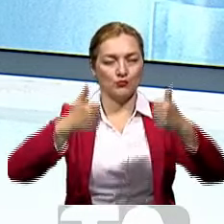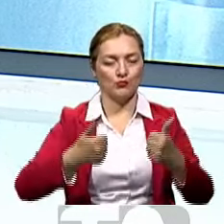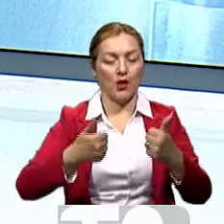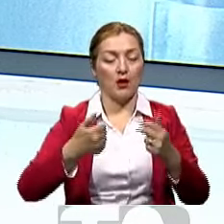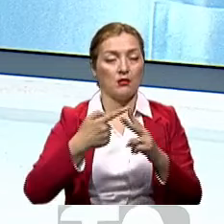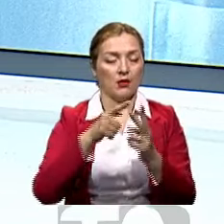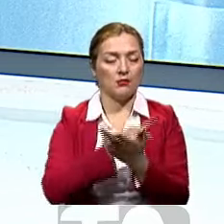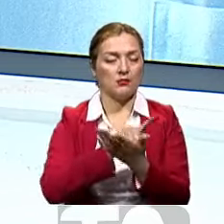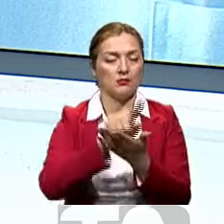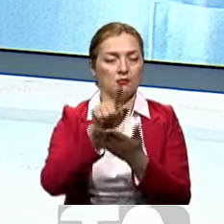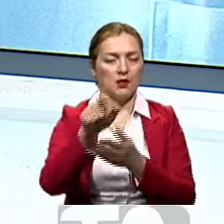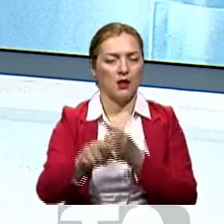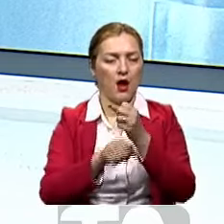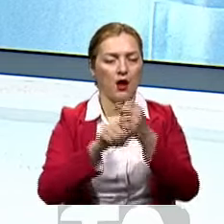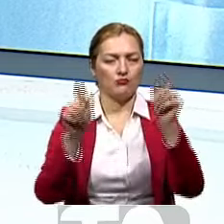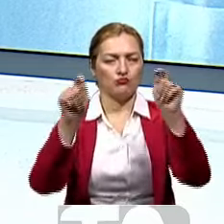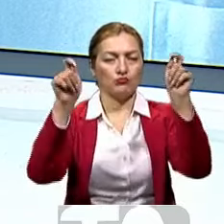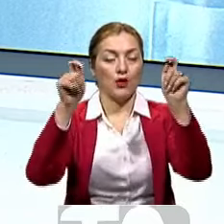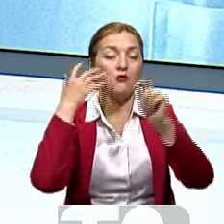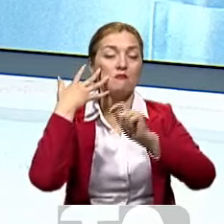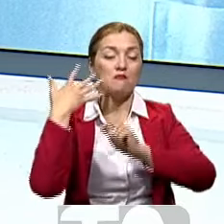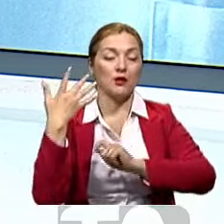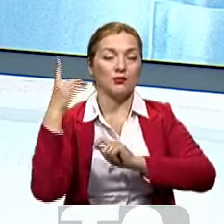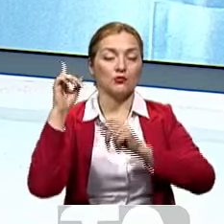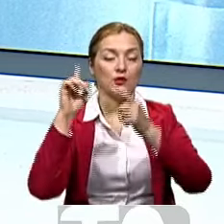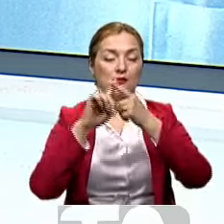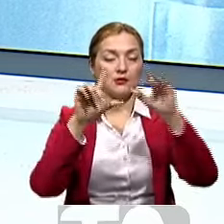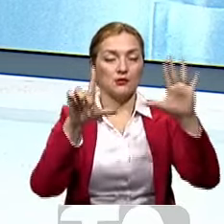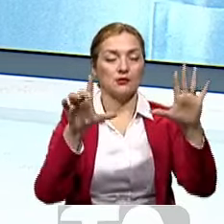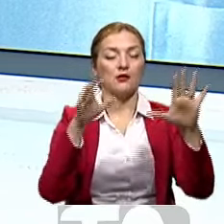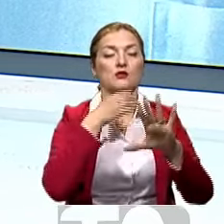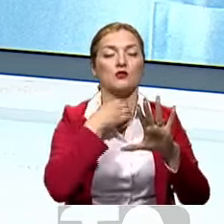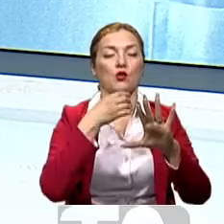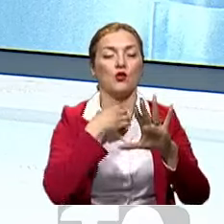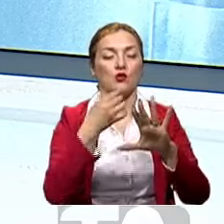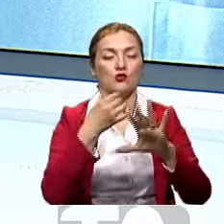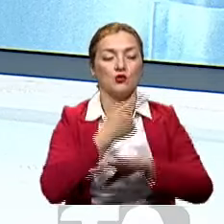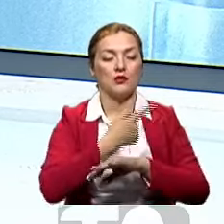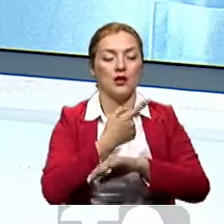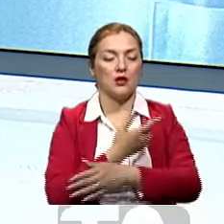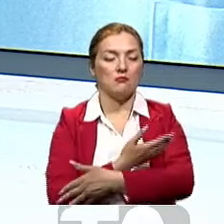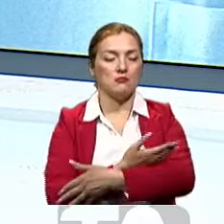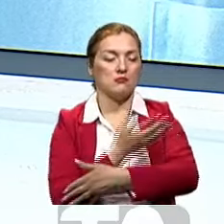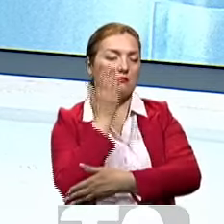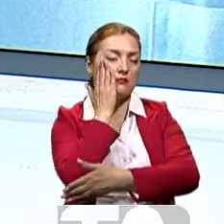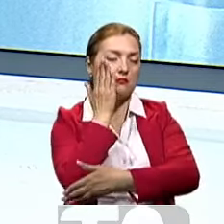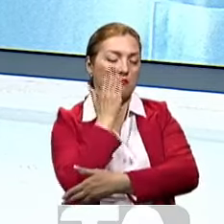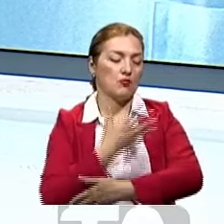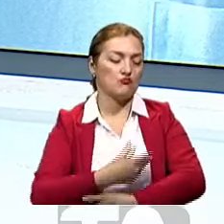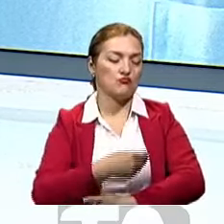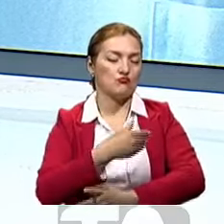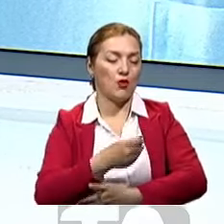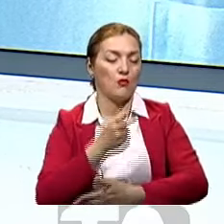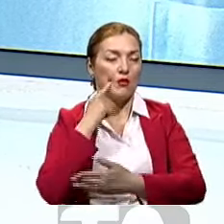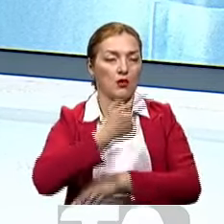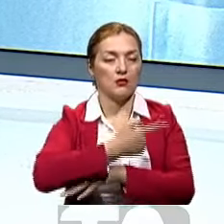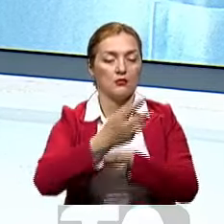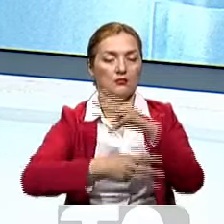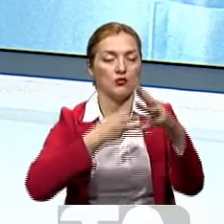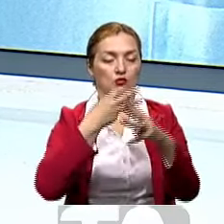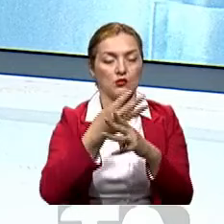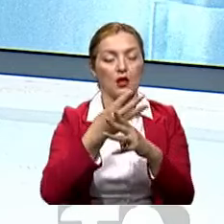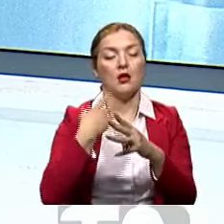se celebra todos los años del 1 al 7 de agosto. Este 2024, la Organización Mundial de la Salud estableció como